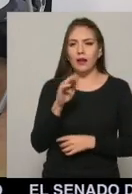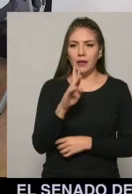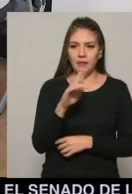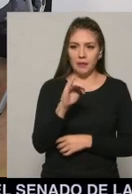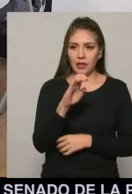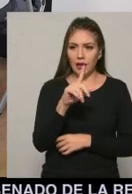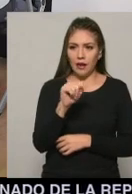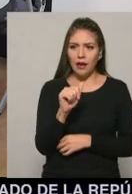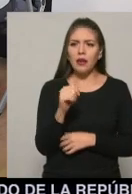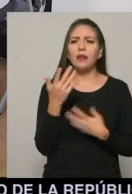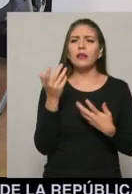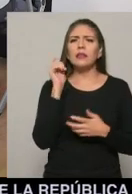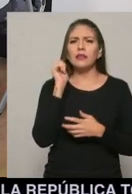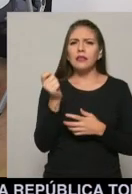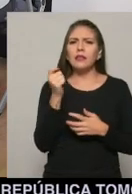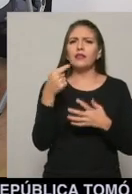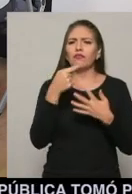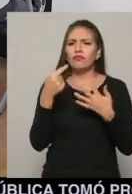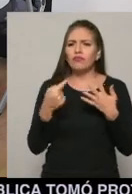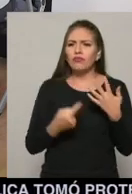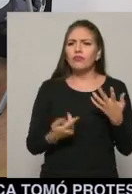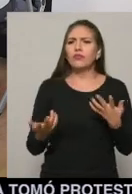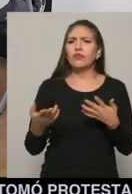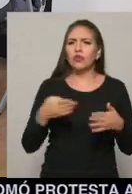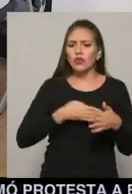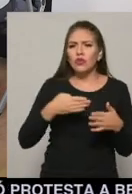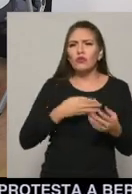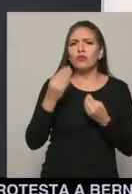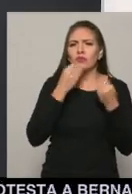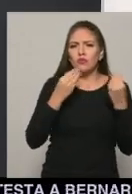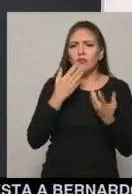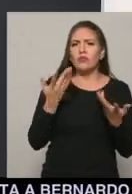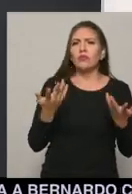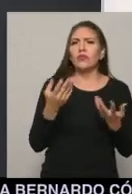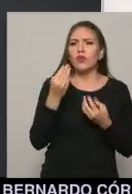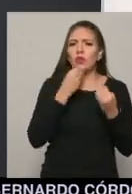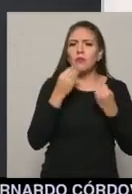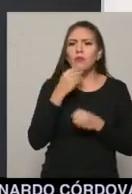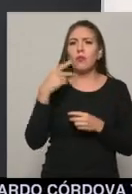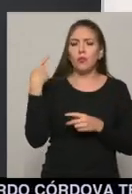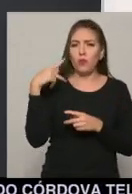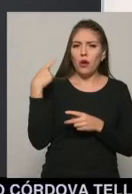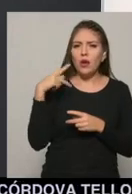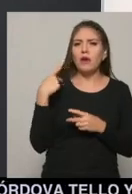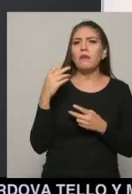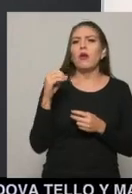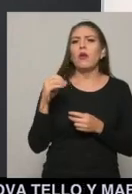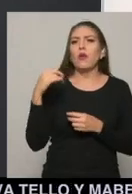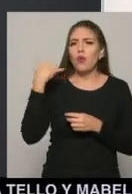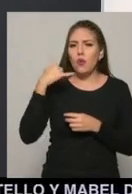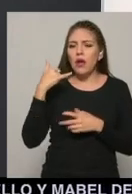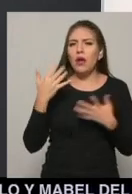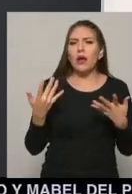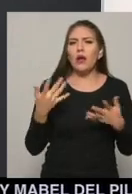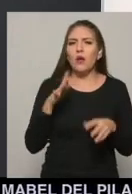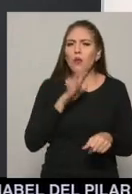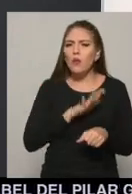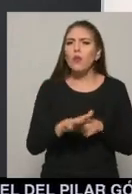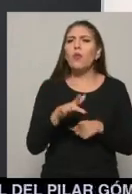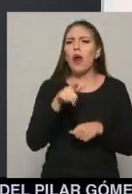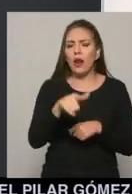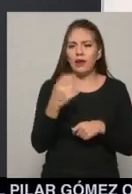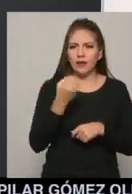platillos, de cocina, si va a ser la cocina yucateca, la cocina poblana, qué tipo de cocina va a estar aquí en este